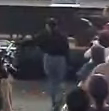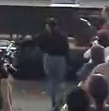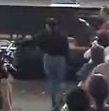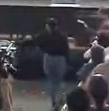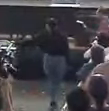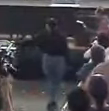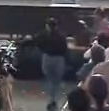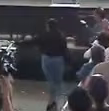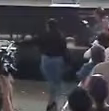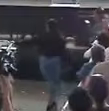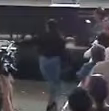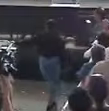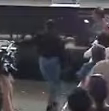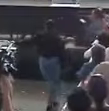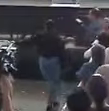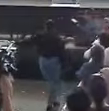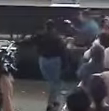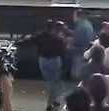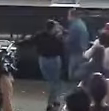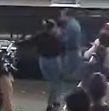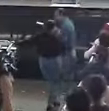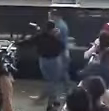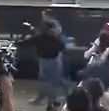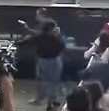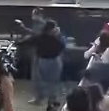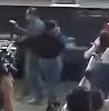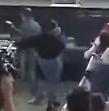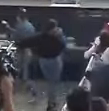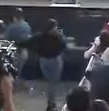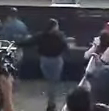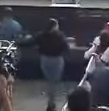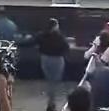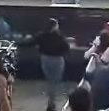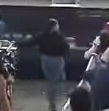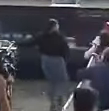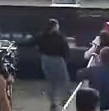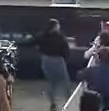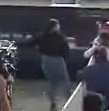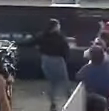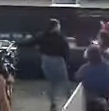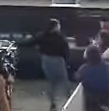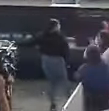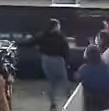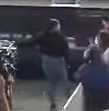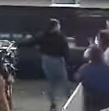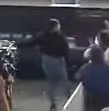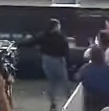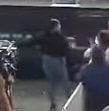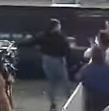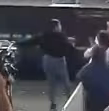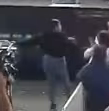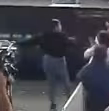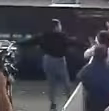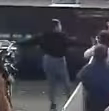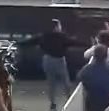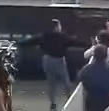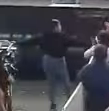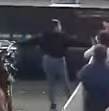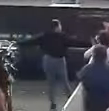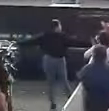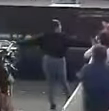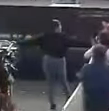Cedemos el uso de la palabra a Abigail Sánchez Martínez, candidata a la presidencia municipal de Chalco de